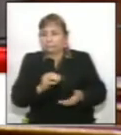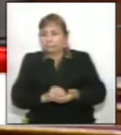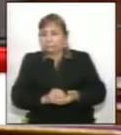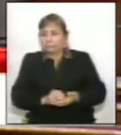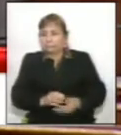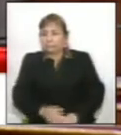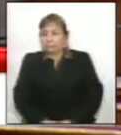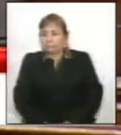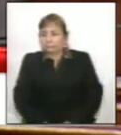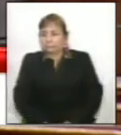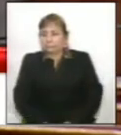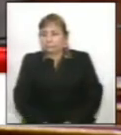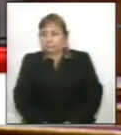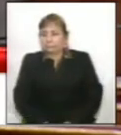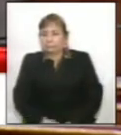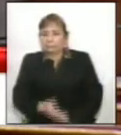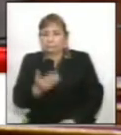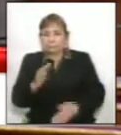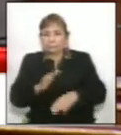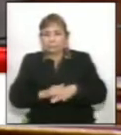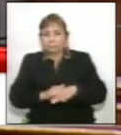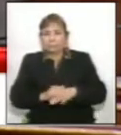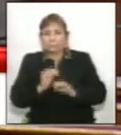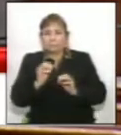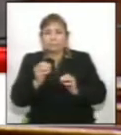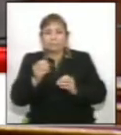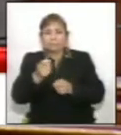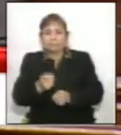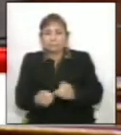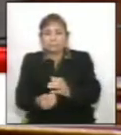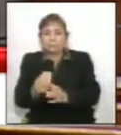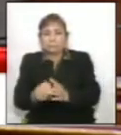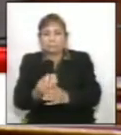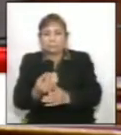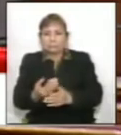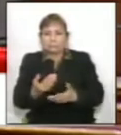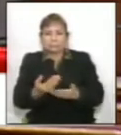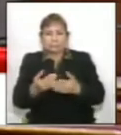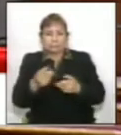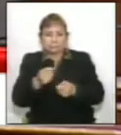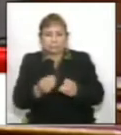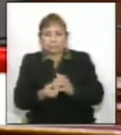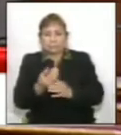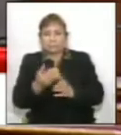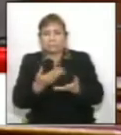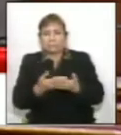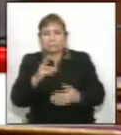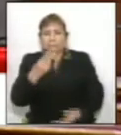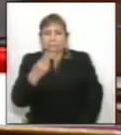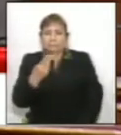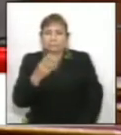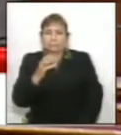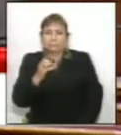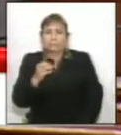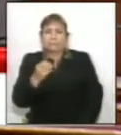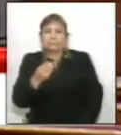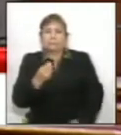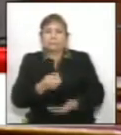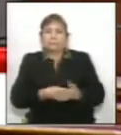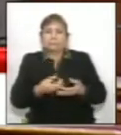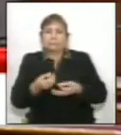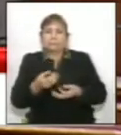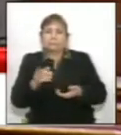contagio. Respecto al FAE agrario, al que solo se le asigna 2.000 millones de soles con créditos